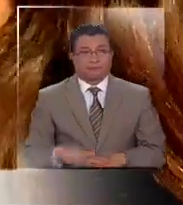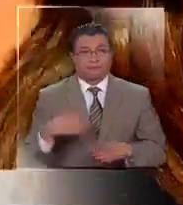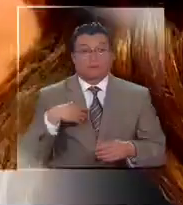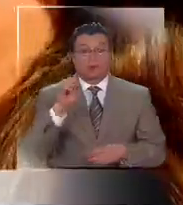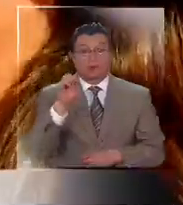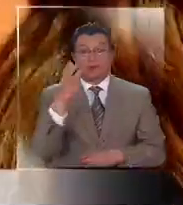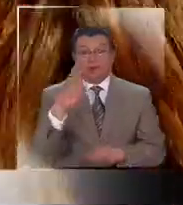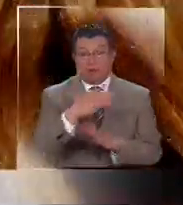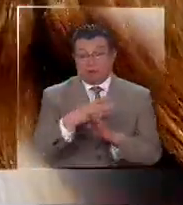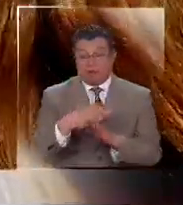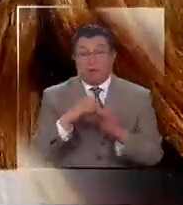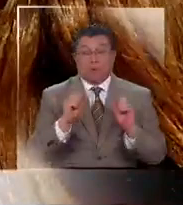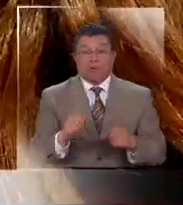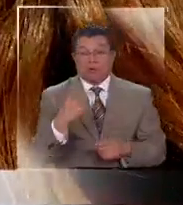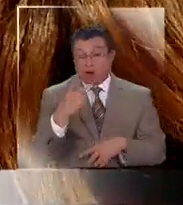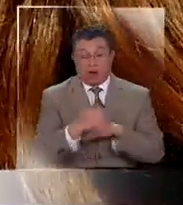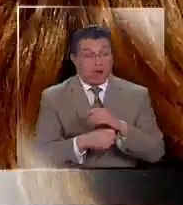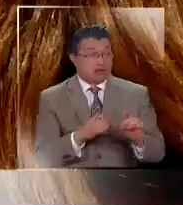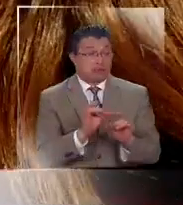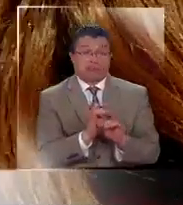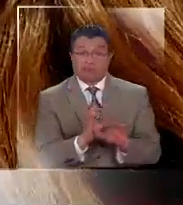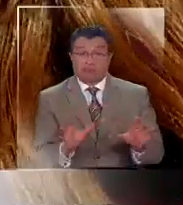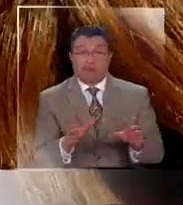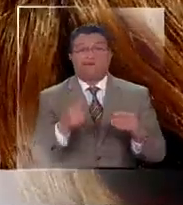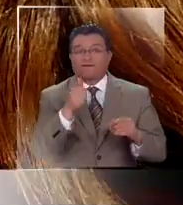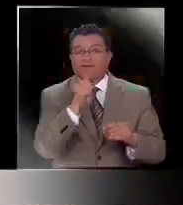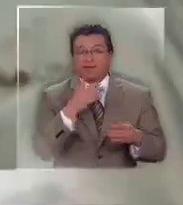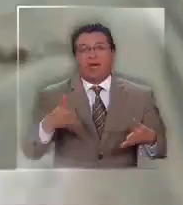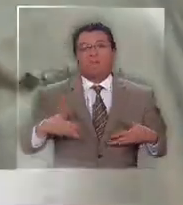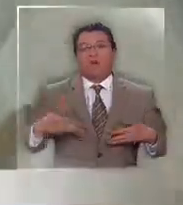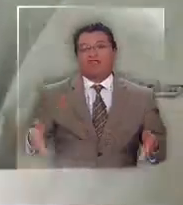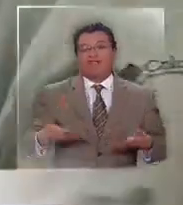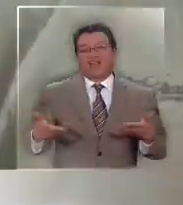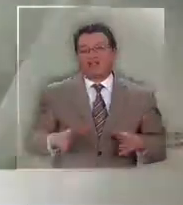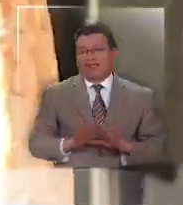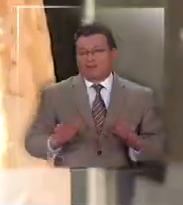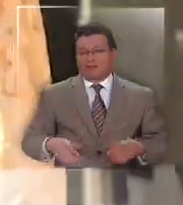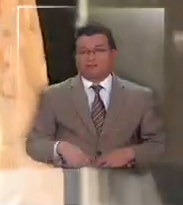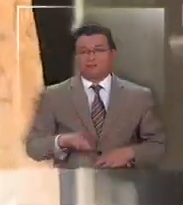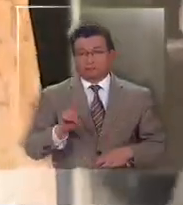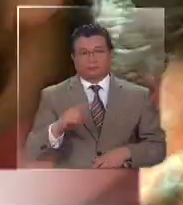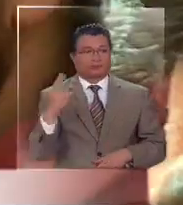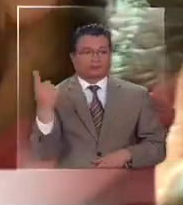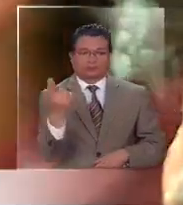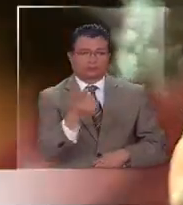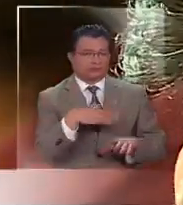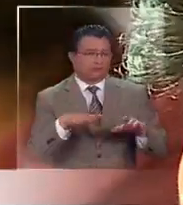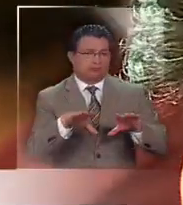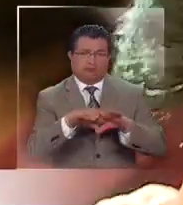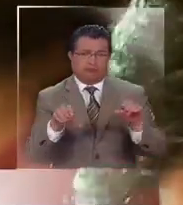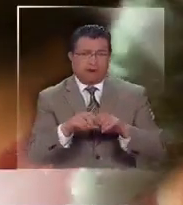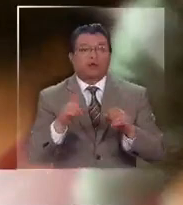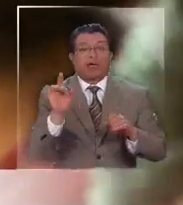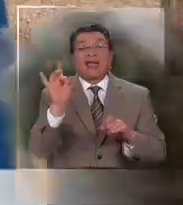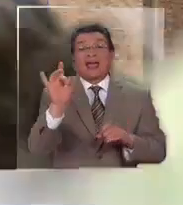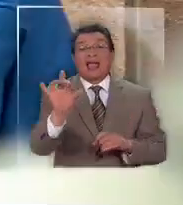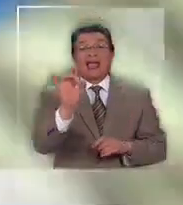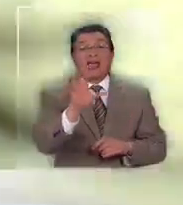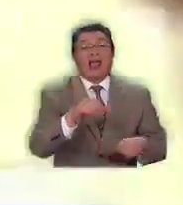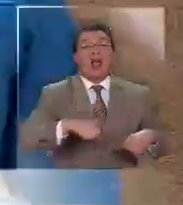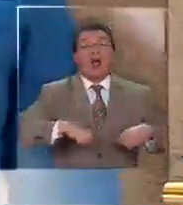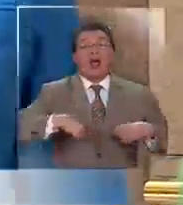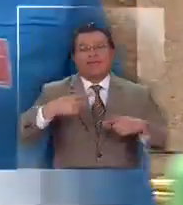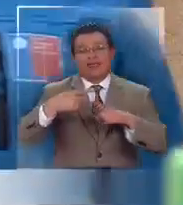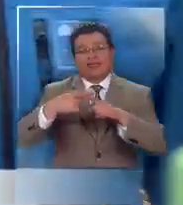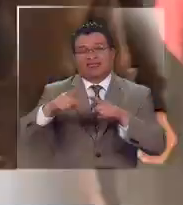de lo que dice que haciendo daño a falta de no hay una sola opinión la única certeza es que cada joven vive una